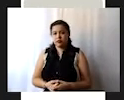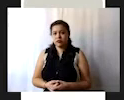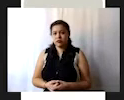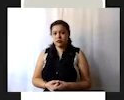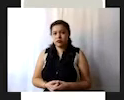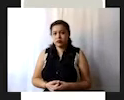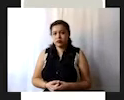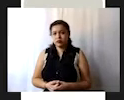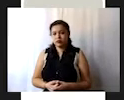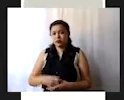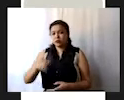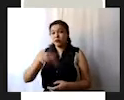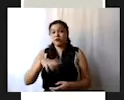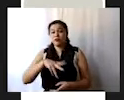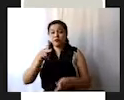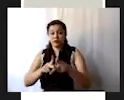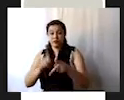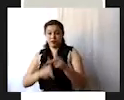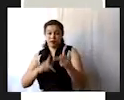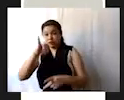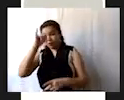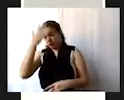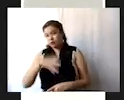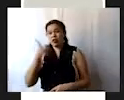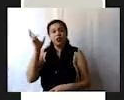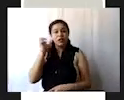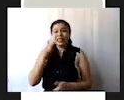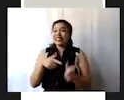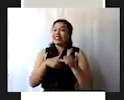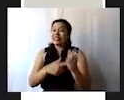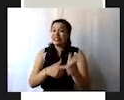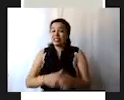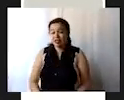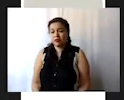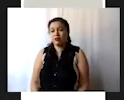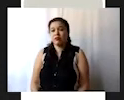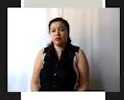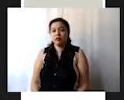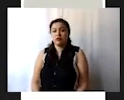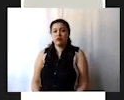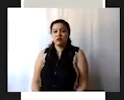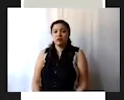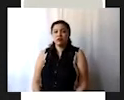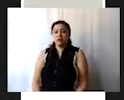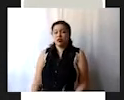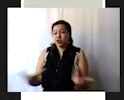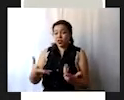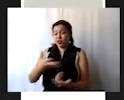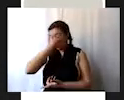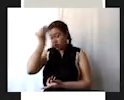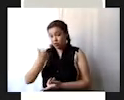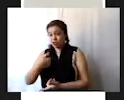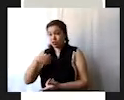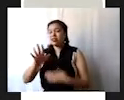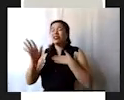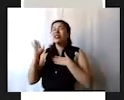necesarios. Maestra, se sigue trabando bastante su imagen y su audio. Ay, no sé qué hacer porque sí estoy, te lo juro, estoy